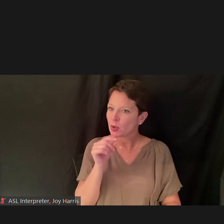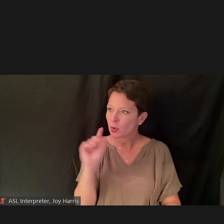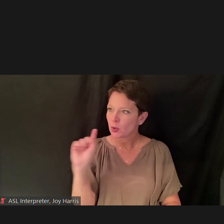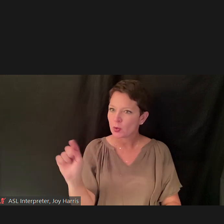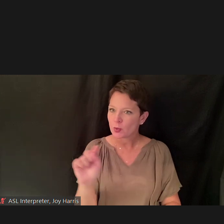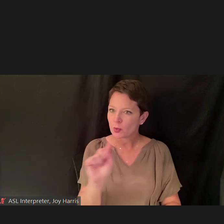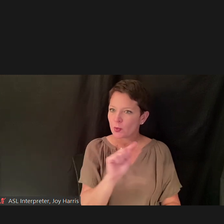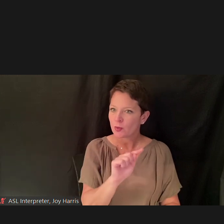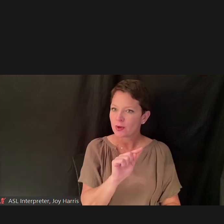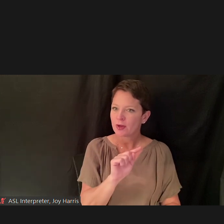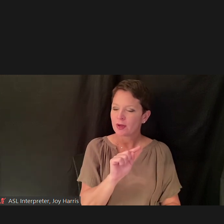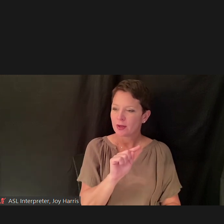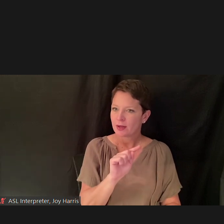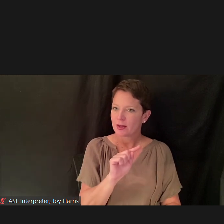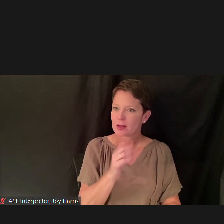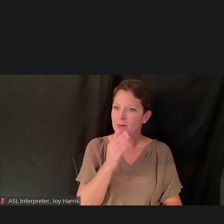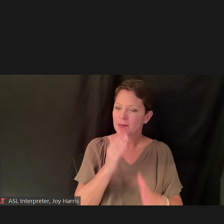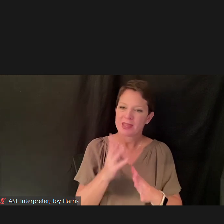leer